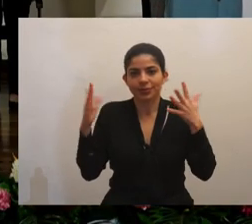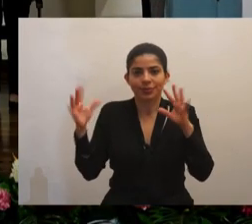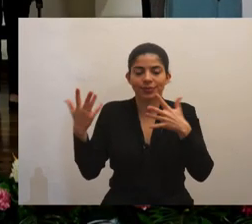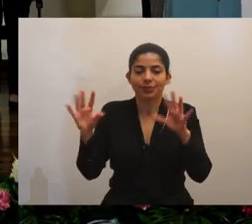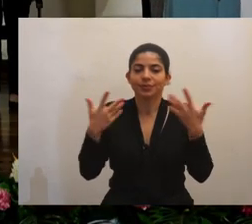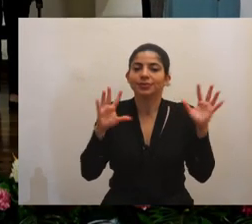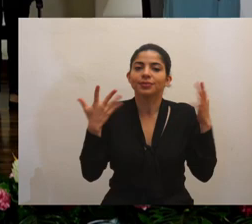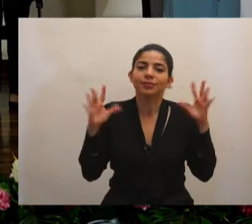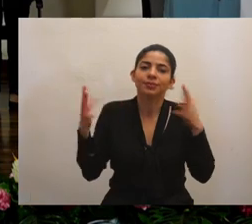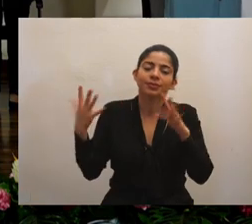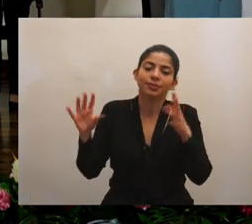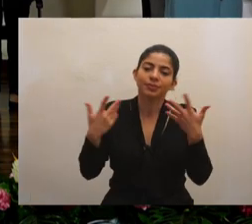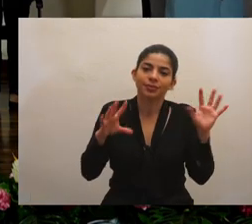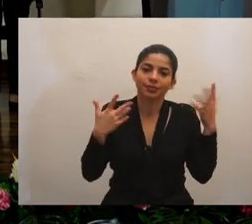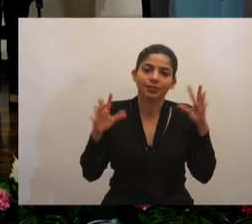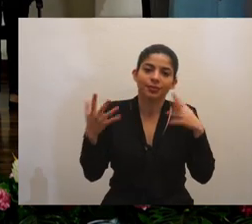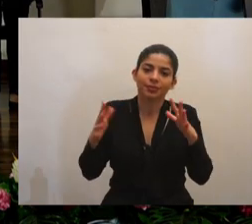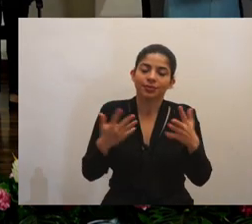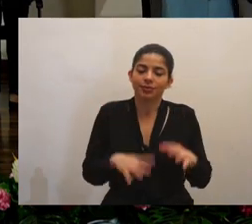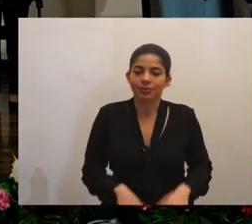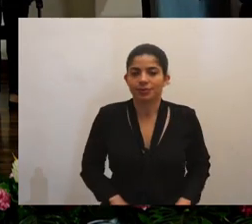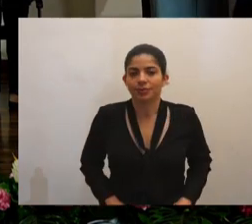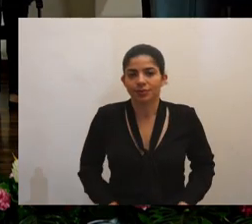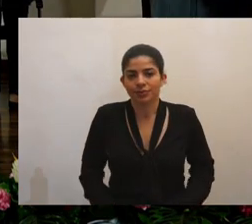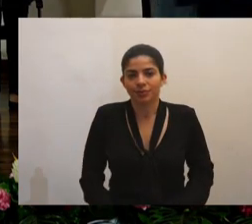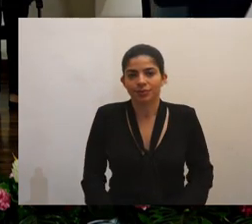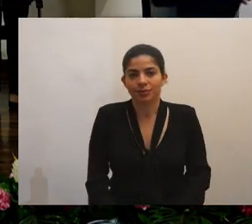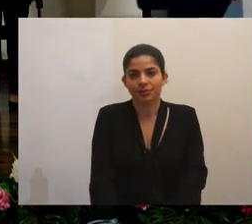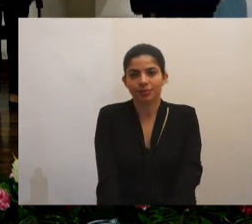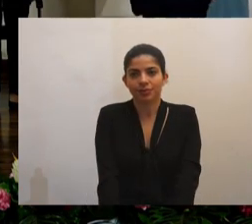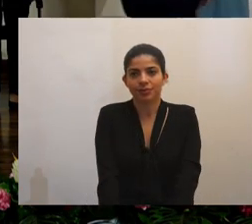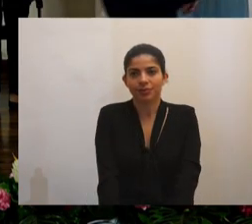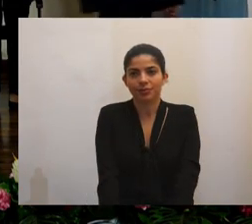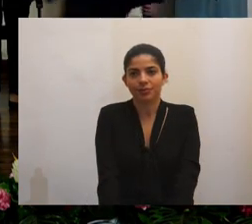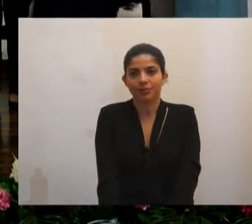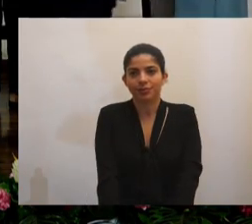Queda así firmado el programa Más Mujer, Más Natura.